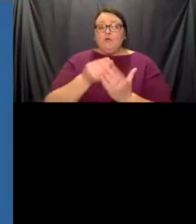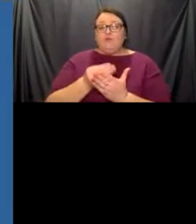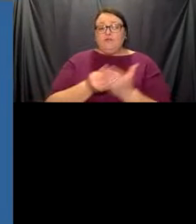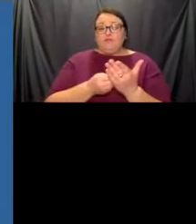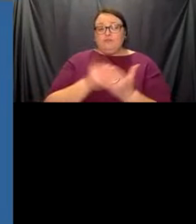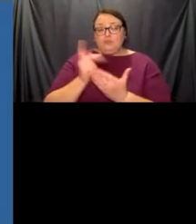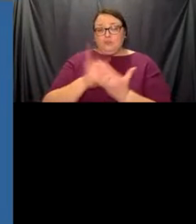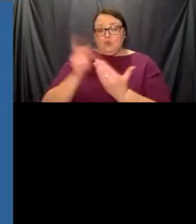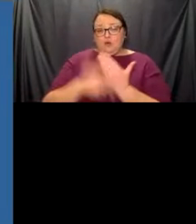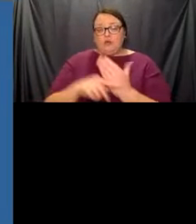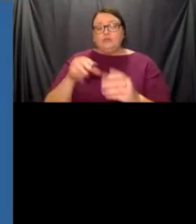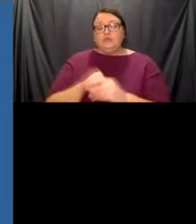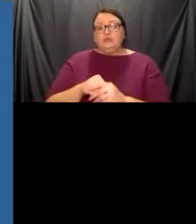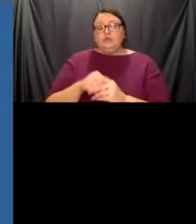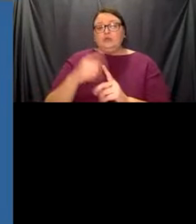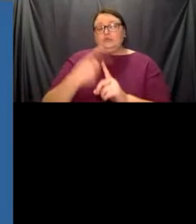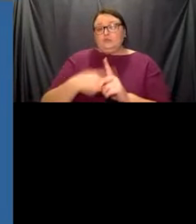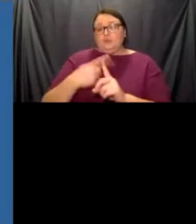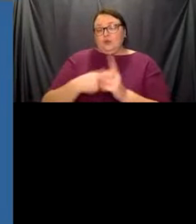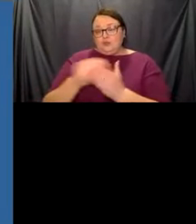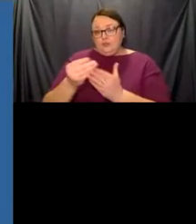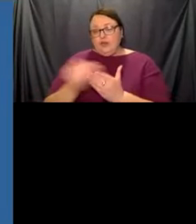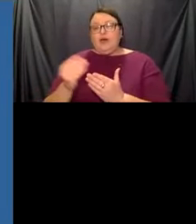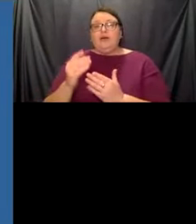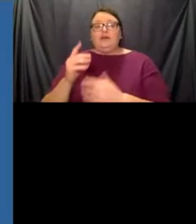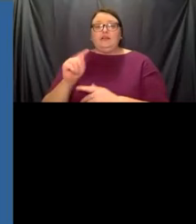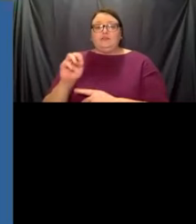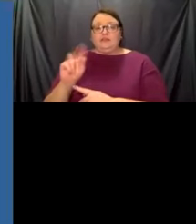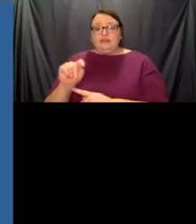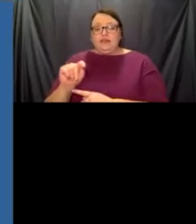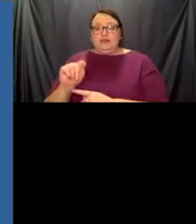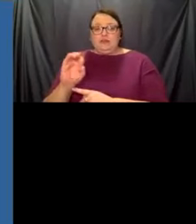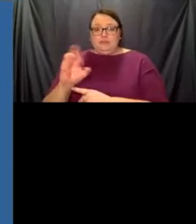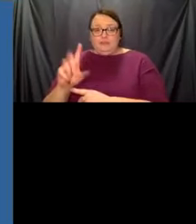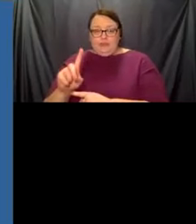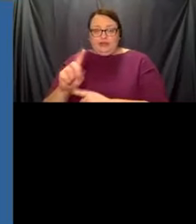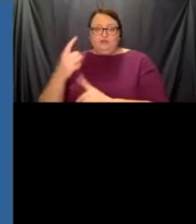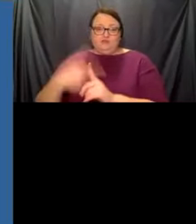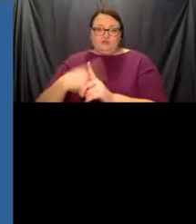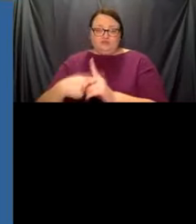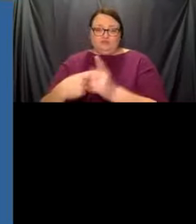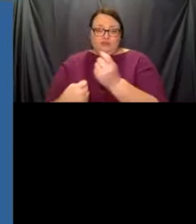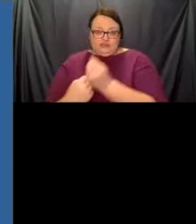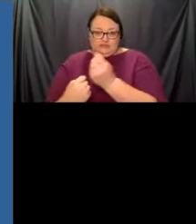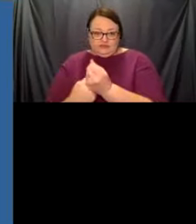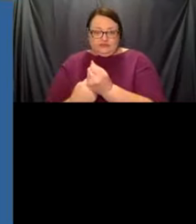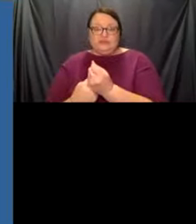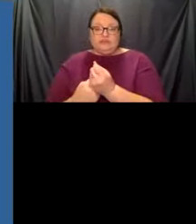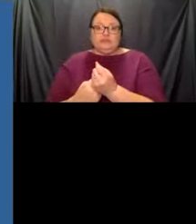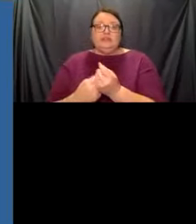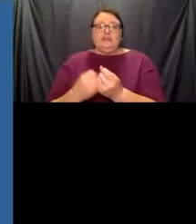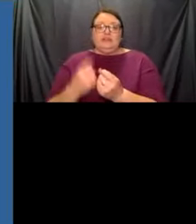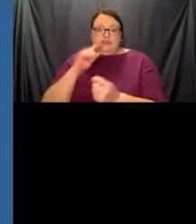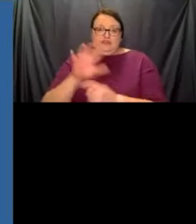a más de 6,000 personas en sus instalaciones de stockyards. For